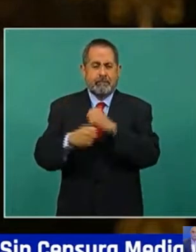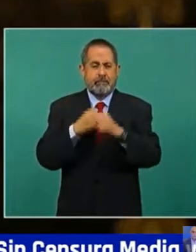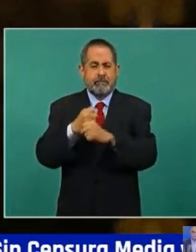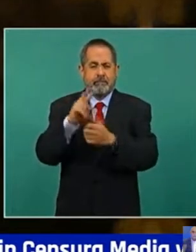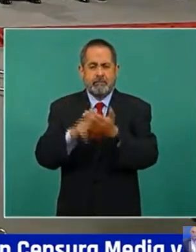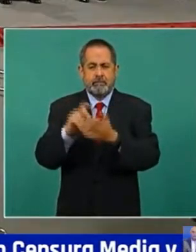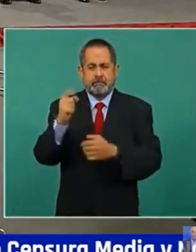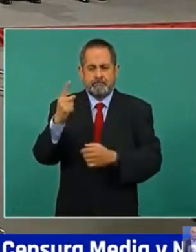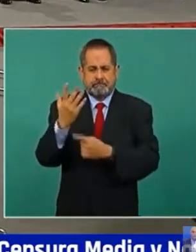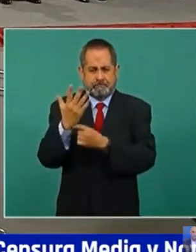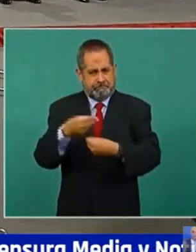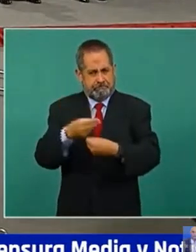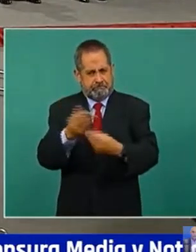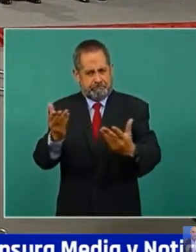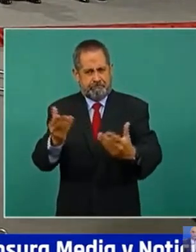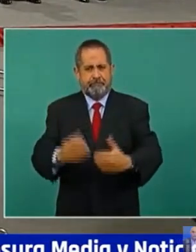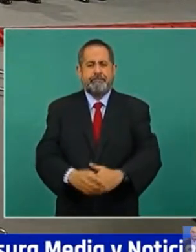2021.